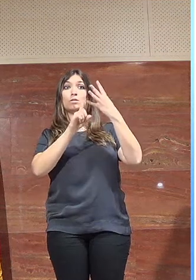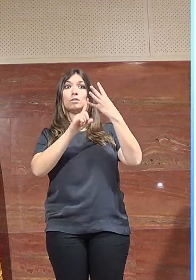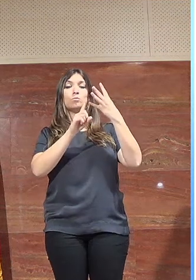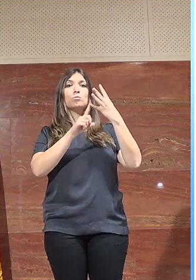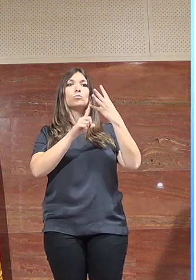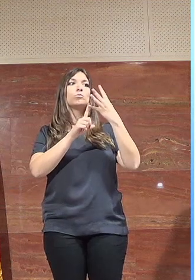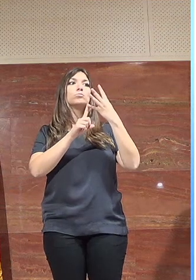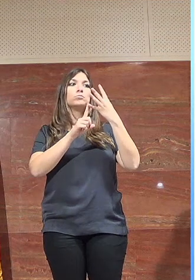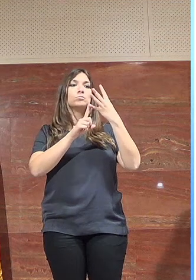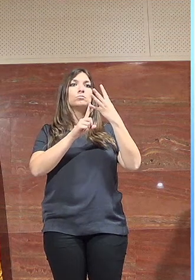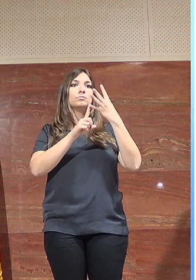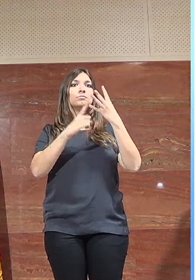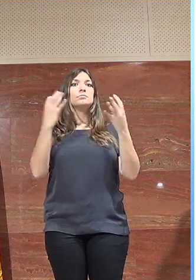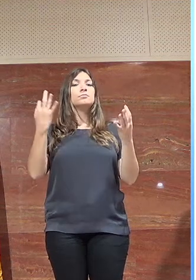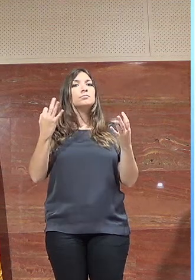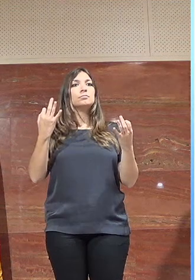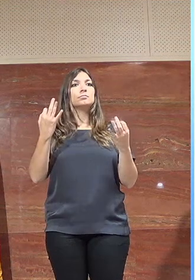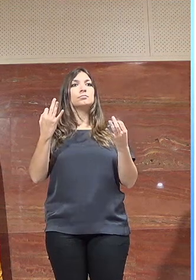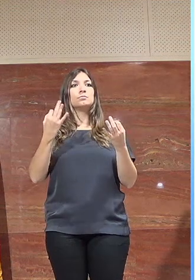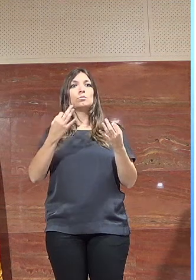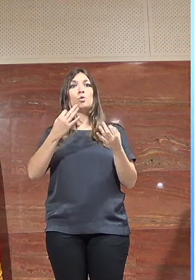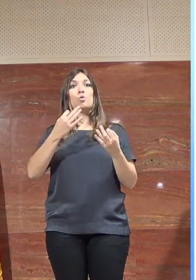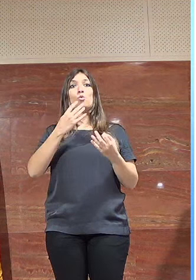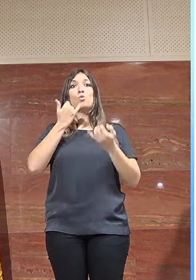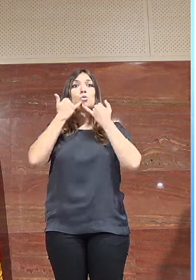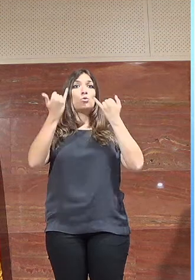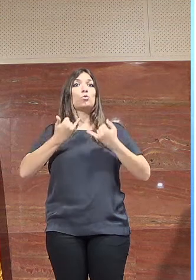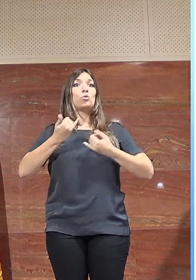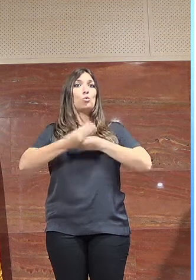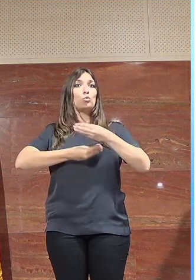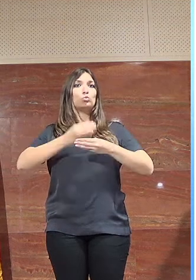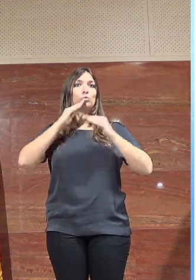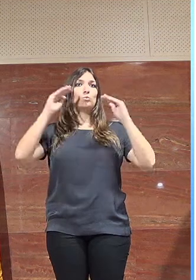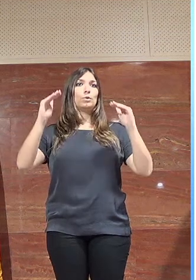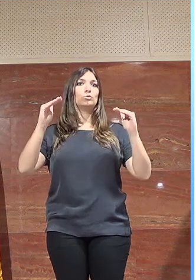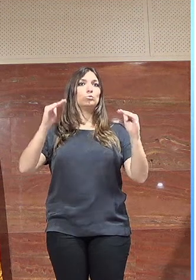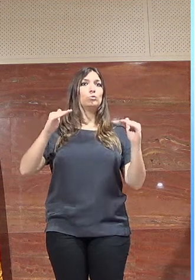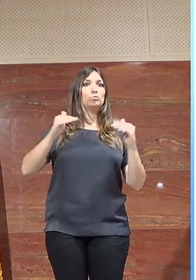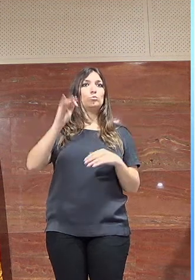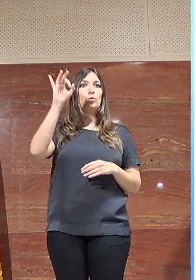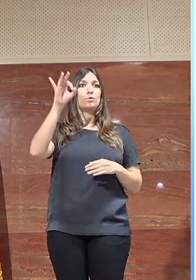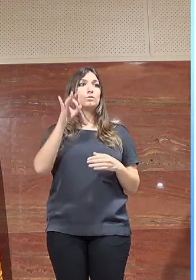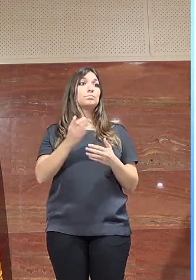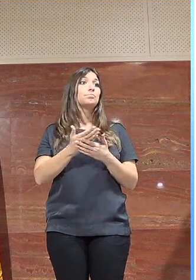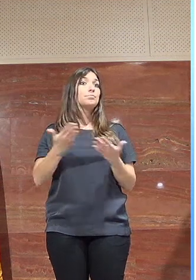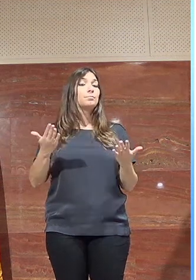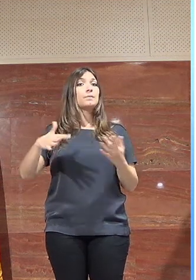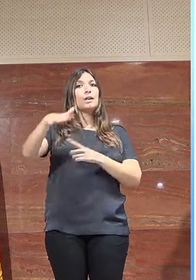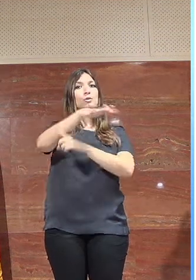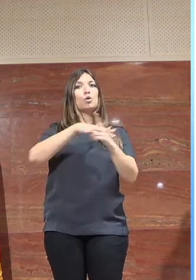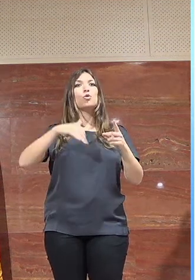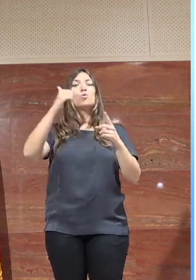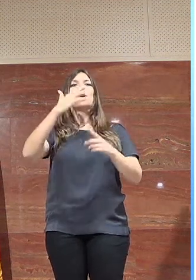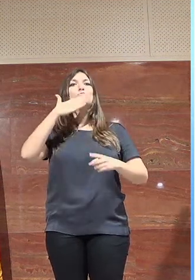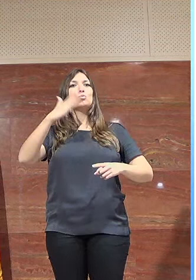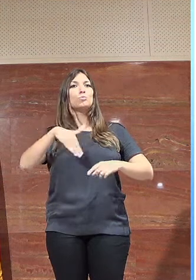más ingredientes, con un reducido consumo energético. Es decir, tiene que ver con un entorno más amigable,